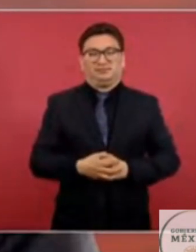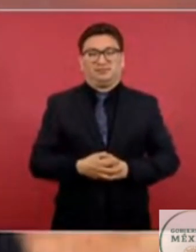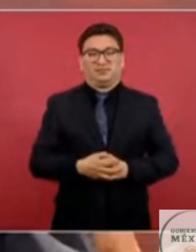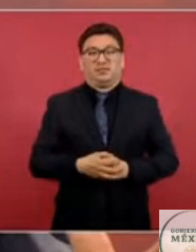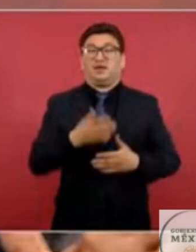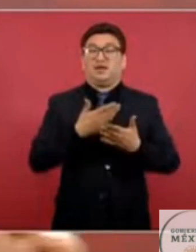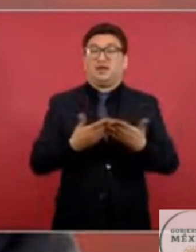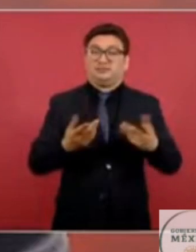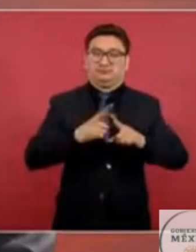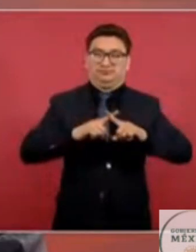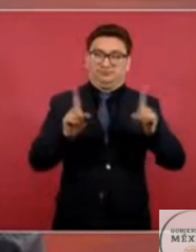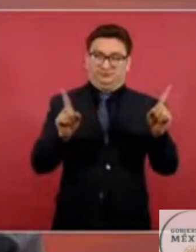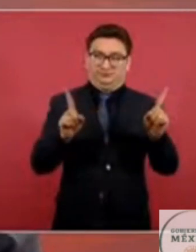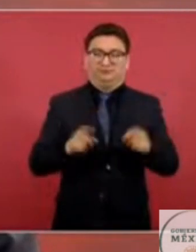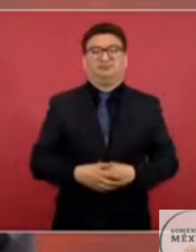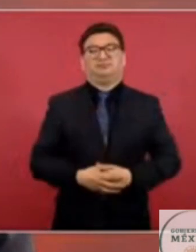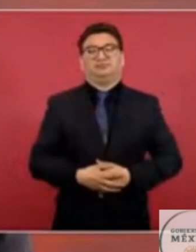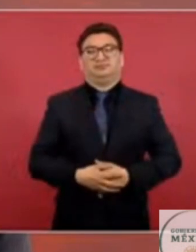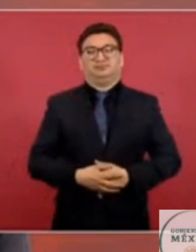Ahora ya es distinto,